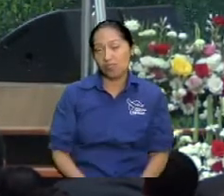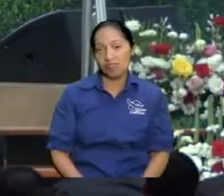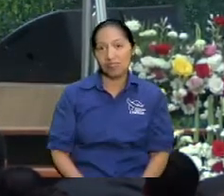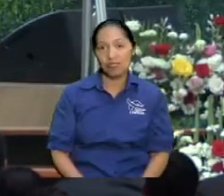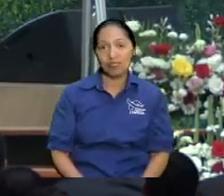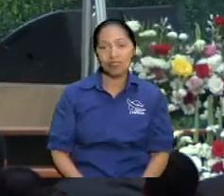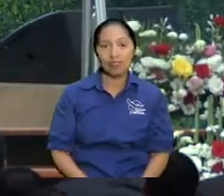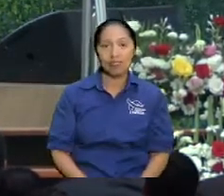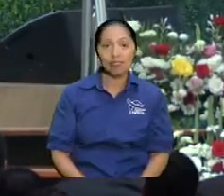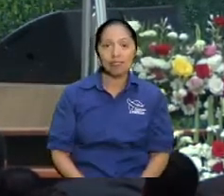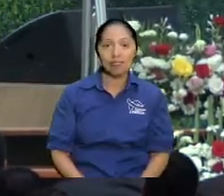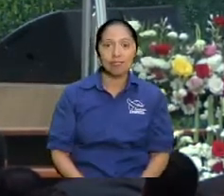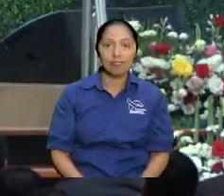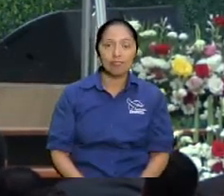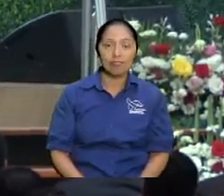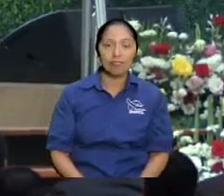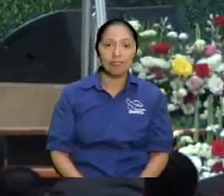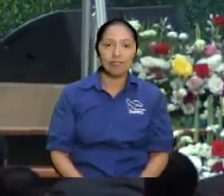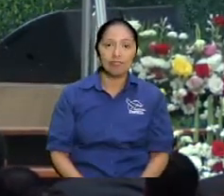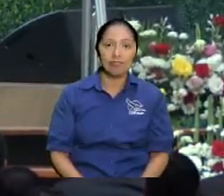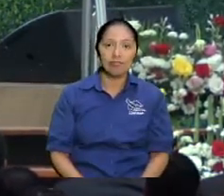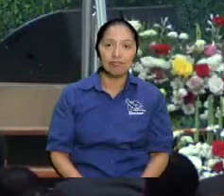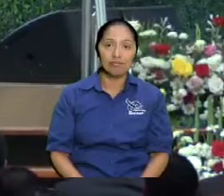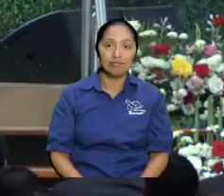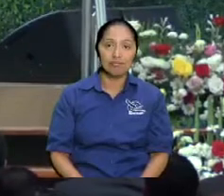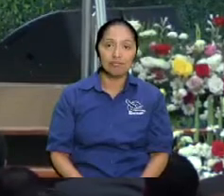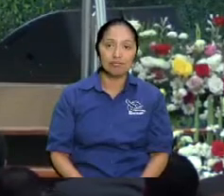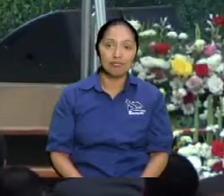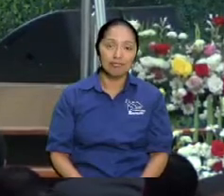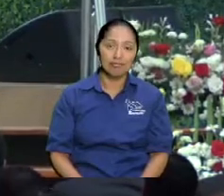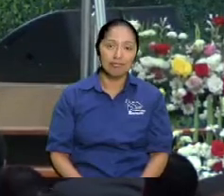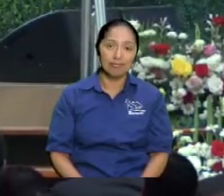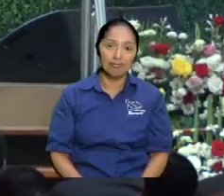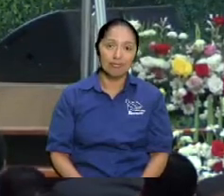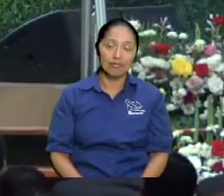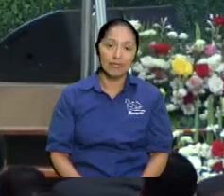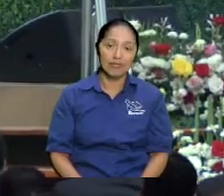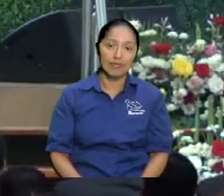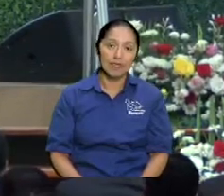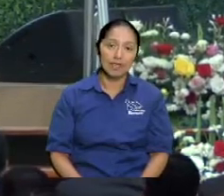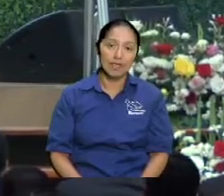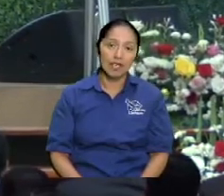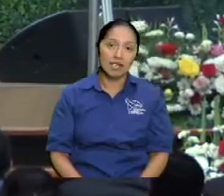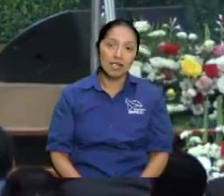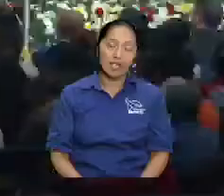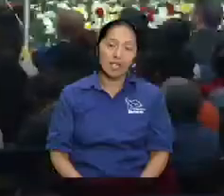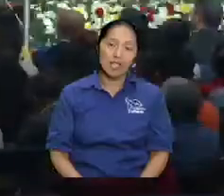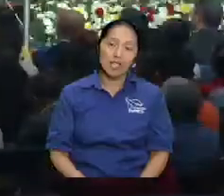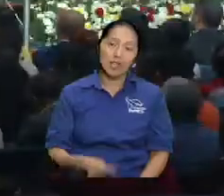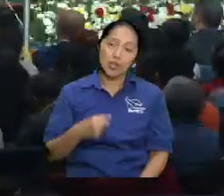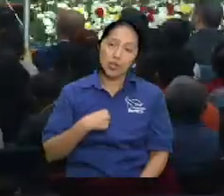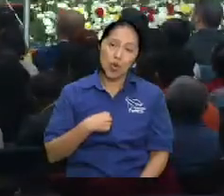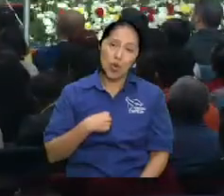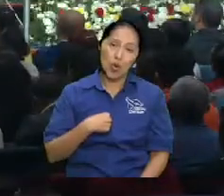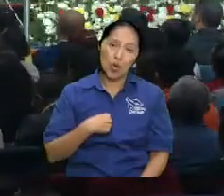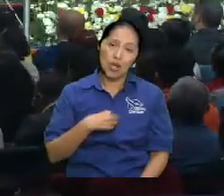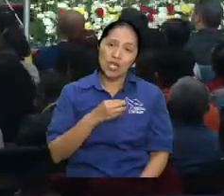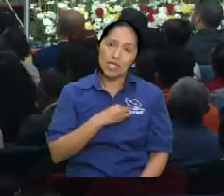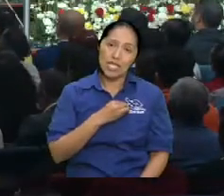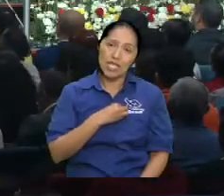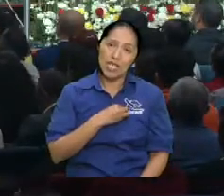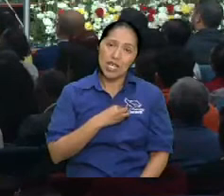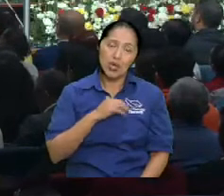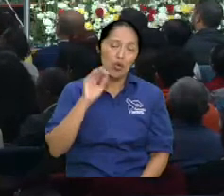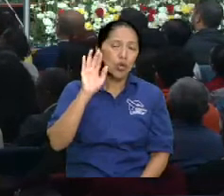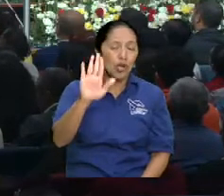Perdone si le estoy levantando la costra a algunos, hermano, o la herida, echándole limón. Pero solamente para que vea que el pueblo de Dios, porque